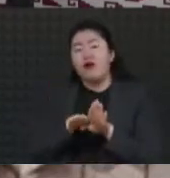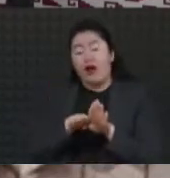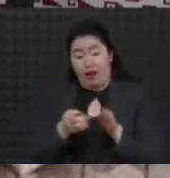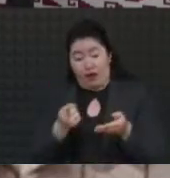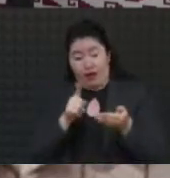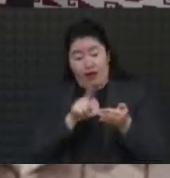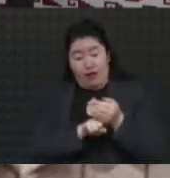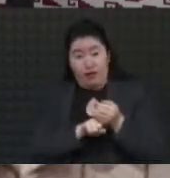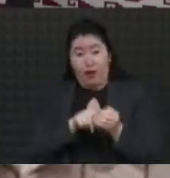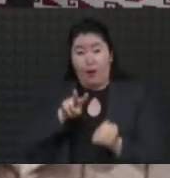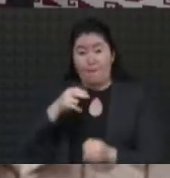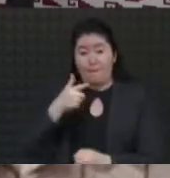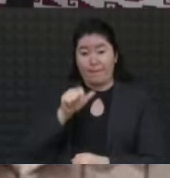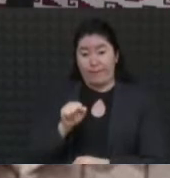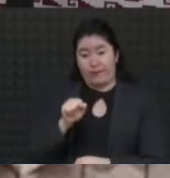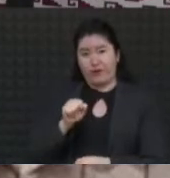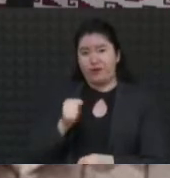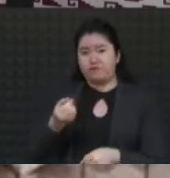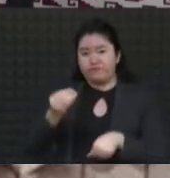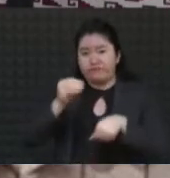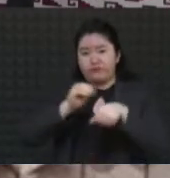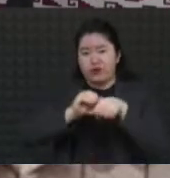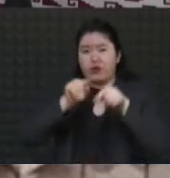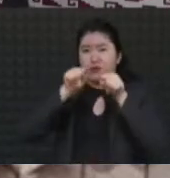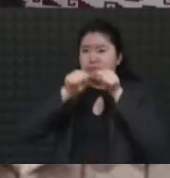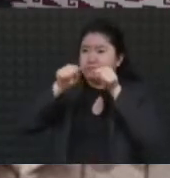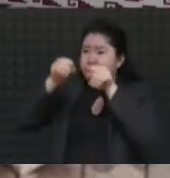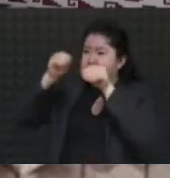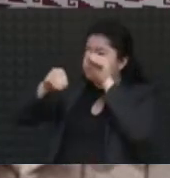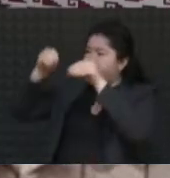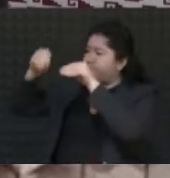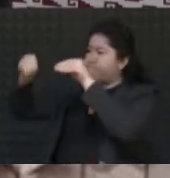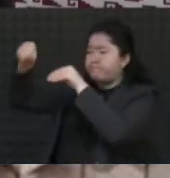vigas en todo ese tramo.